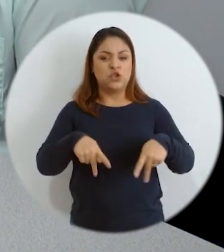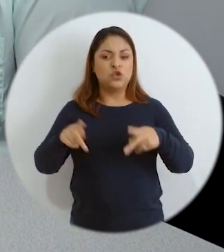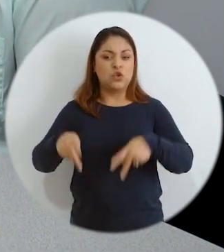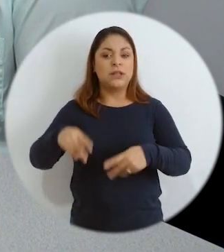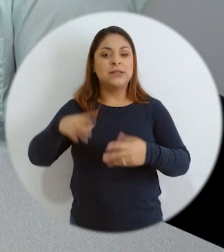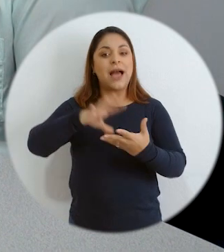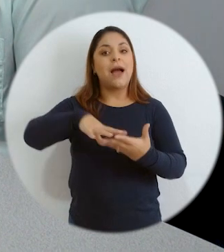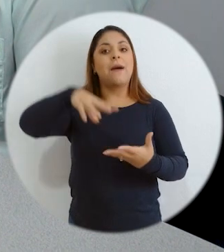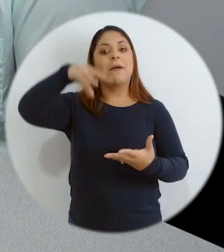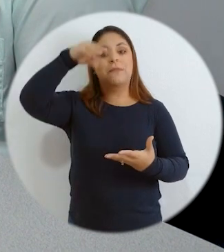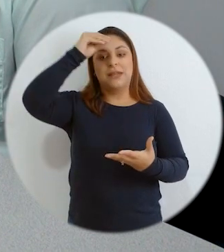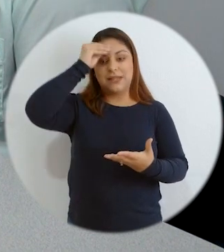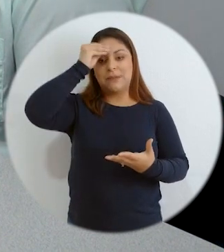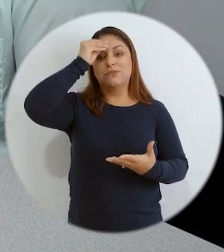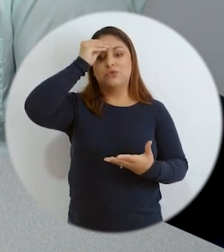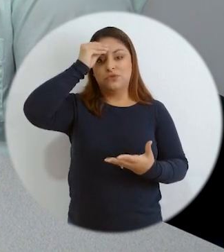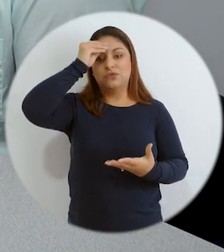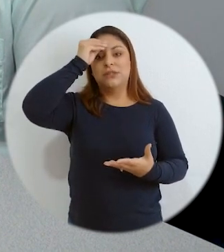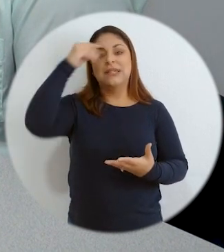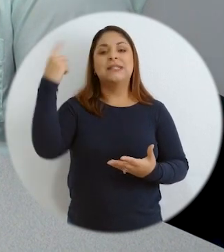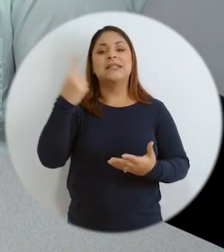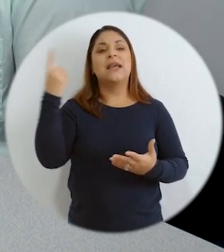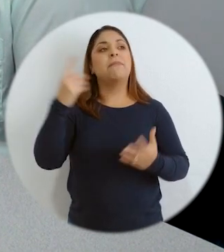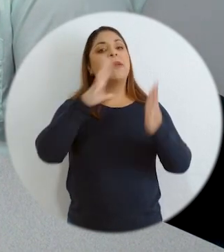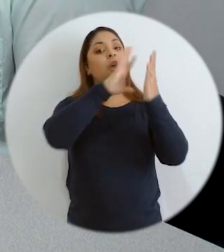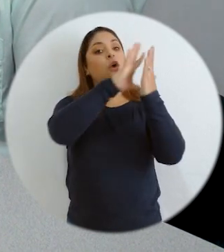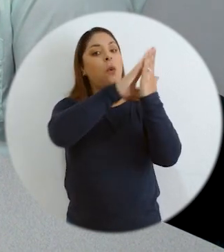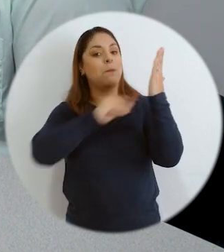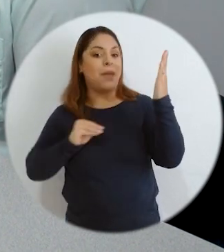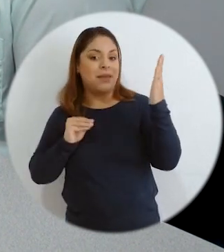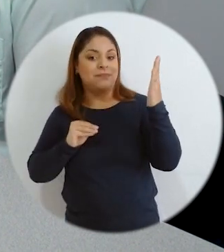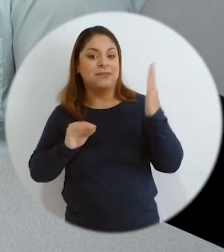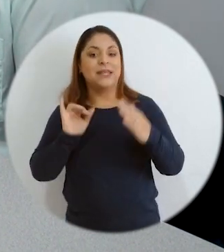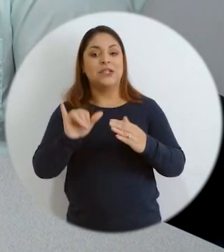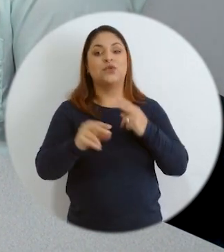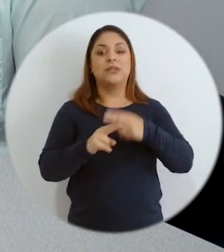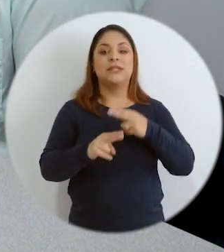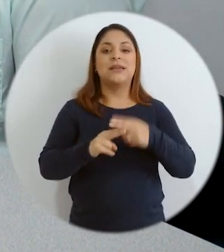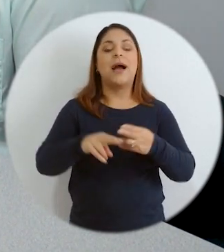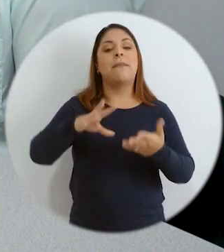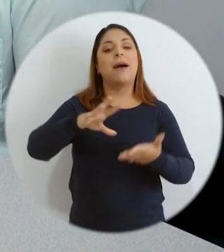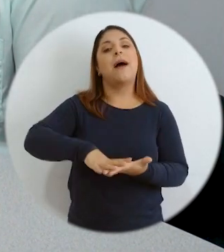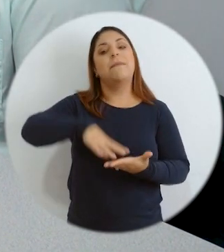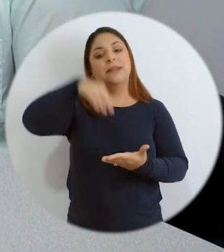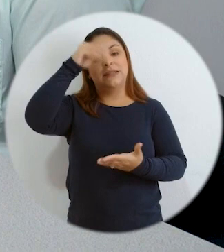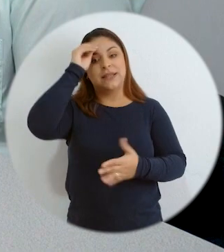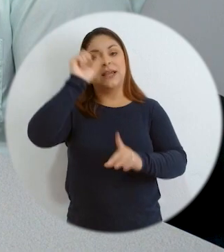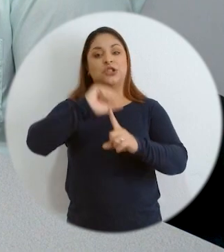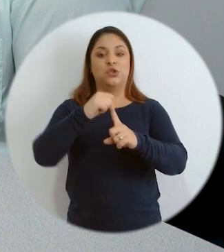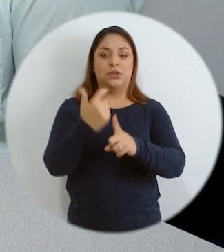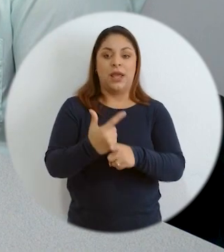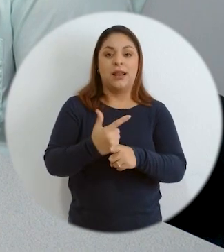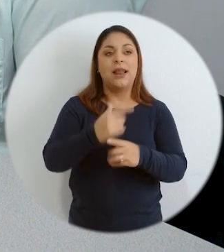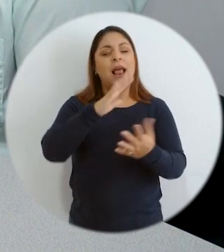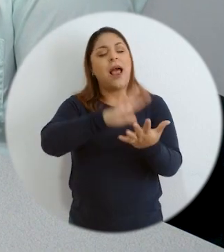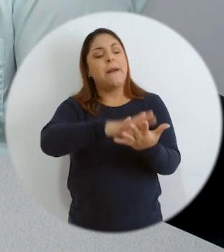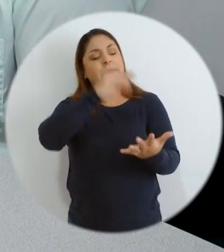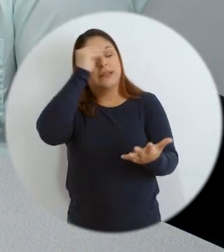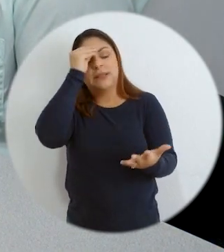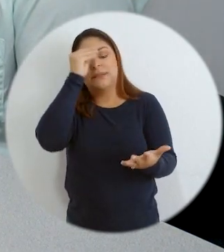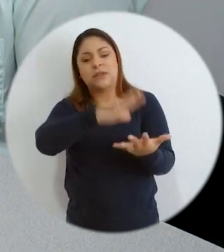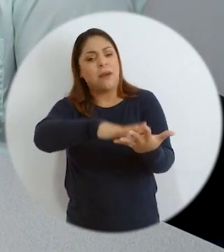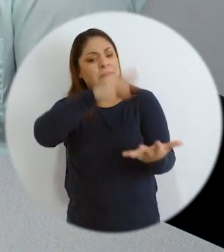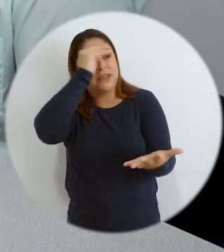personas solemos aprender, sobre todo en nuestros primeros años de vida, en gran medida por imitación. Esto se conoce como el aprendizaje social o el aprendizaje